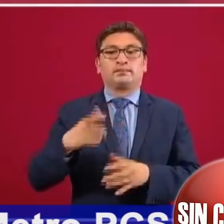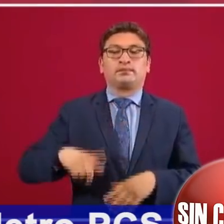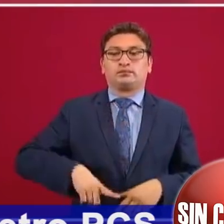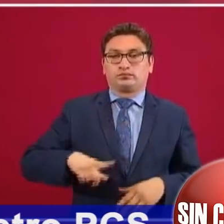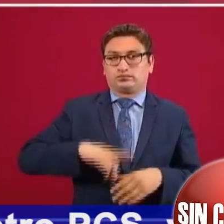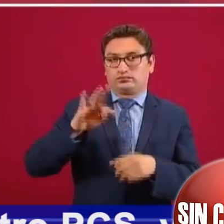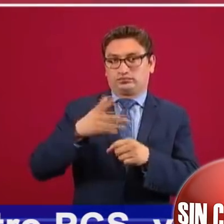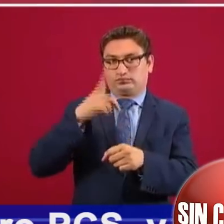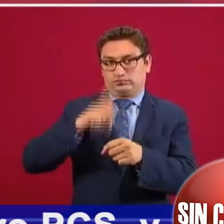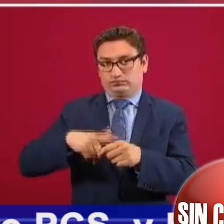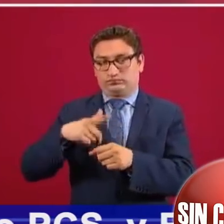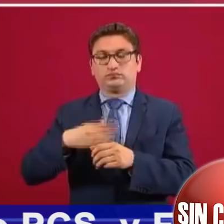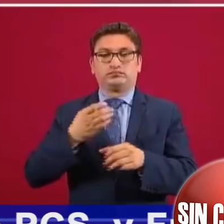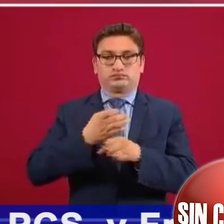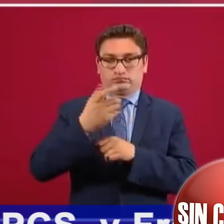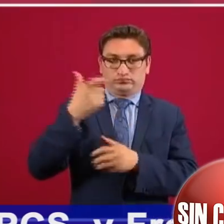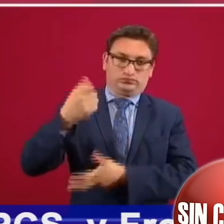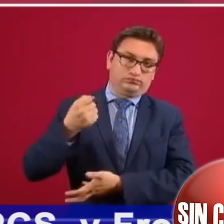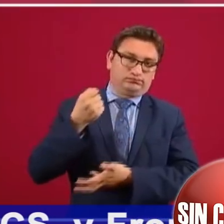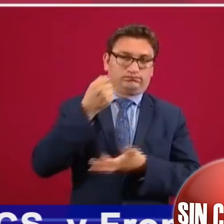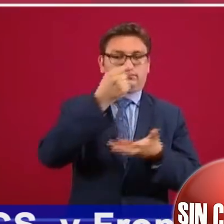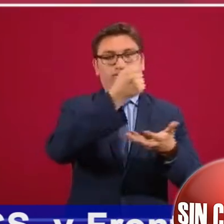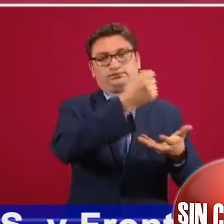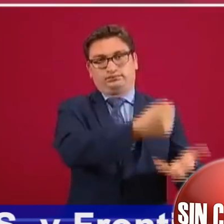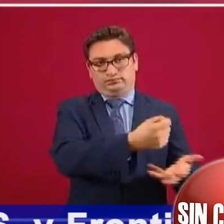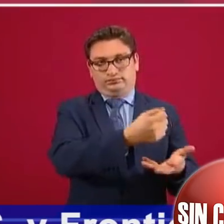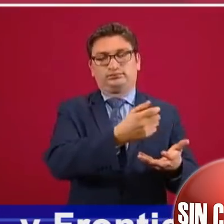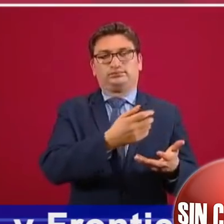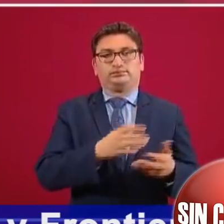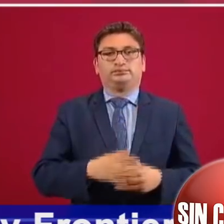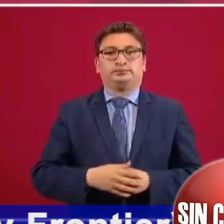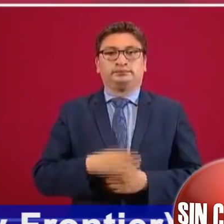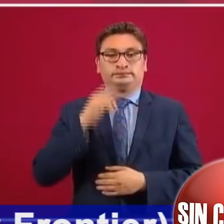gobierno federal a los estados. Ese dinero